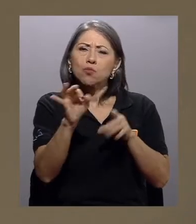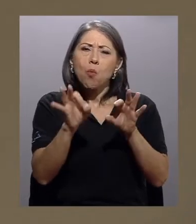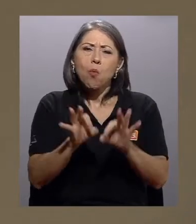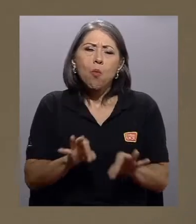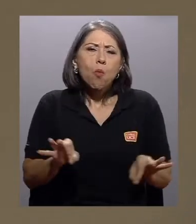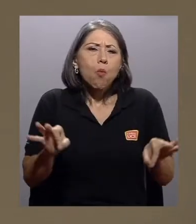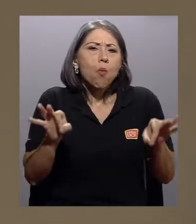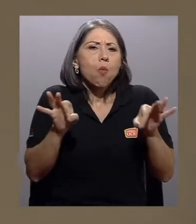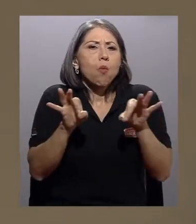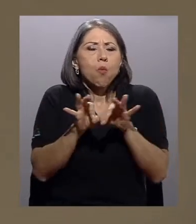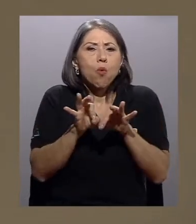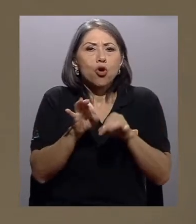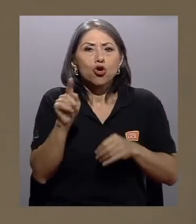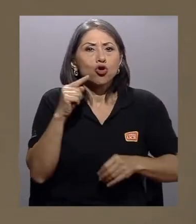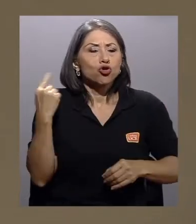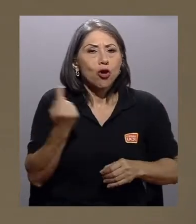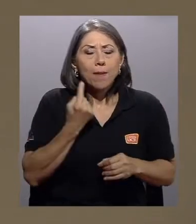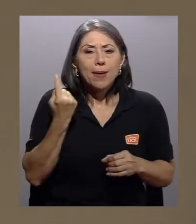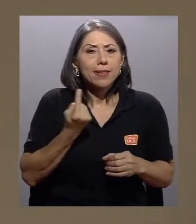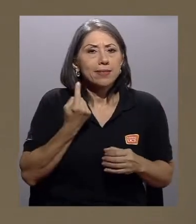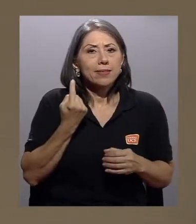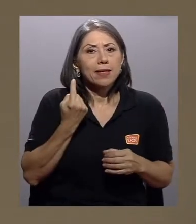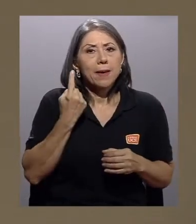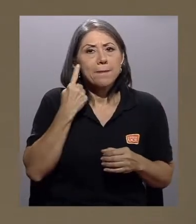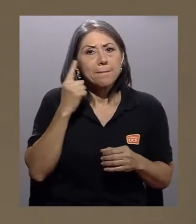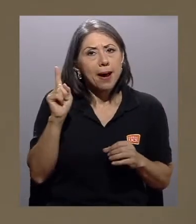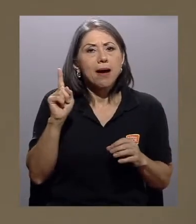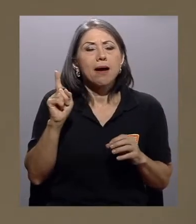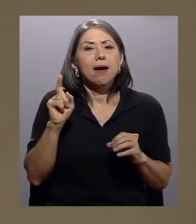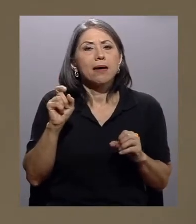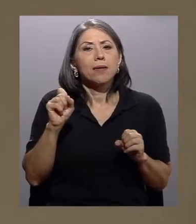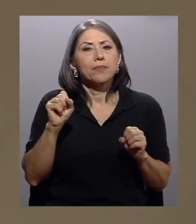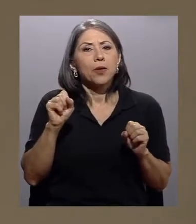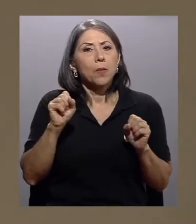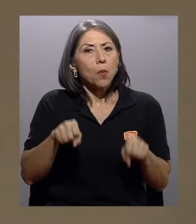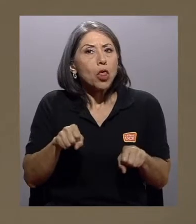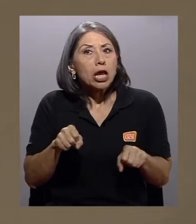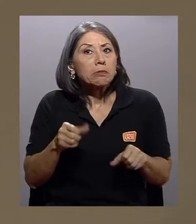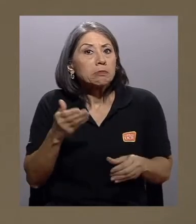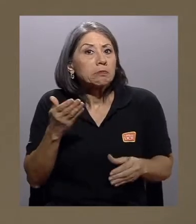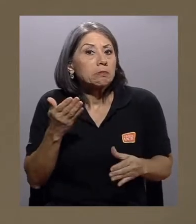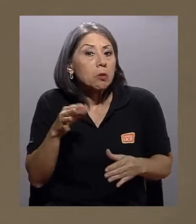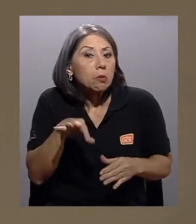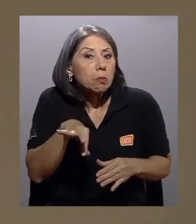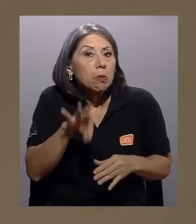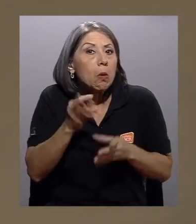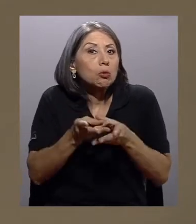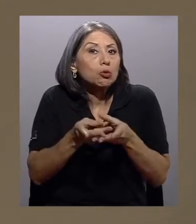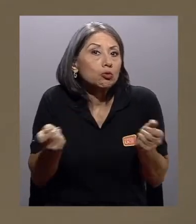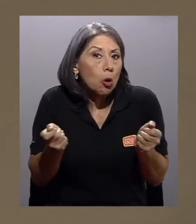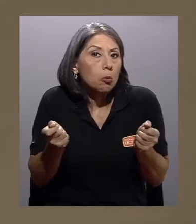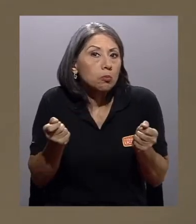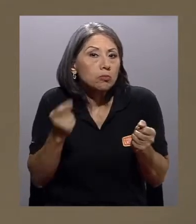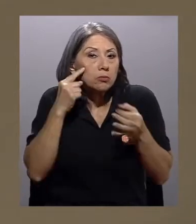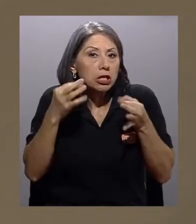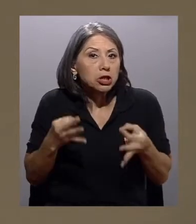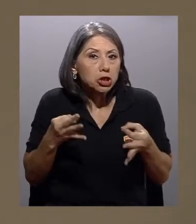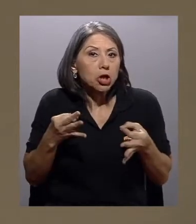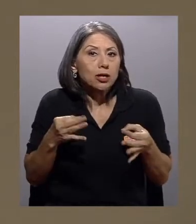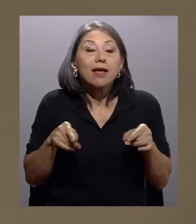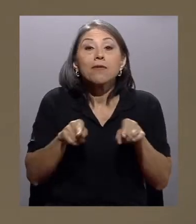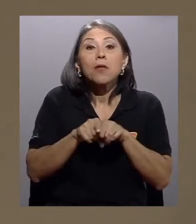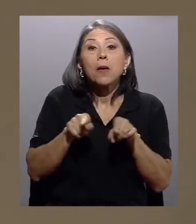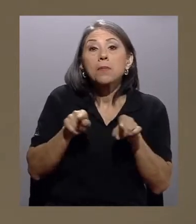un motor fundamental, no solamente en poder encontrar una posible solución a las decisiones que tengamos que tomar,